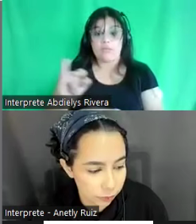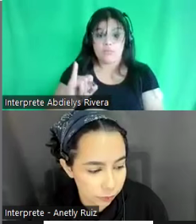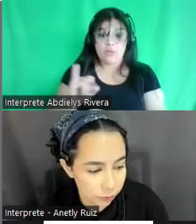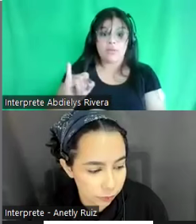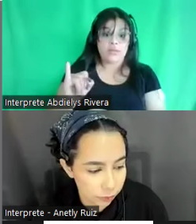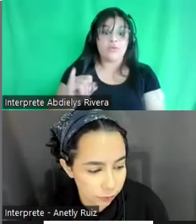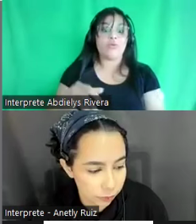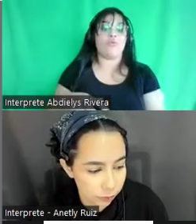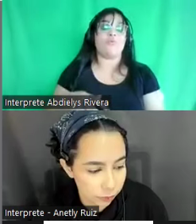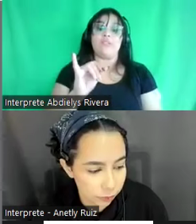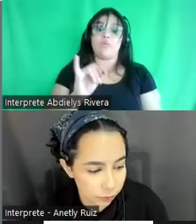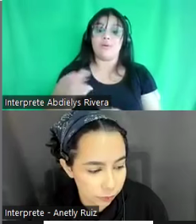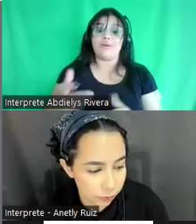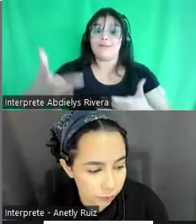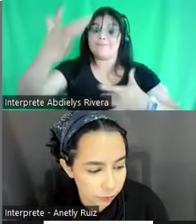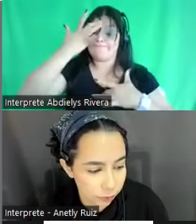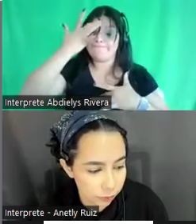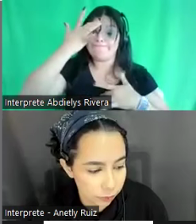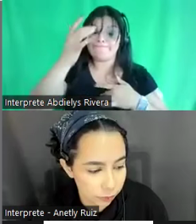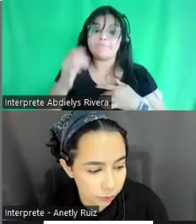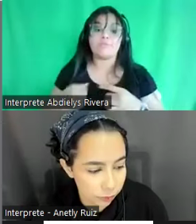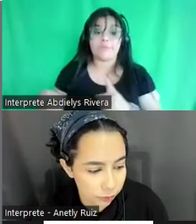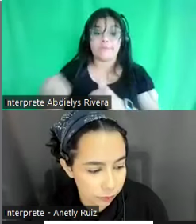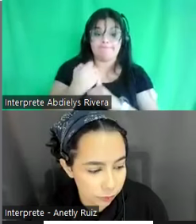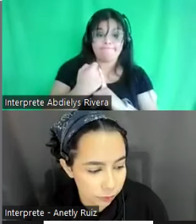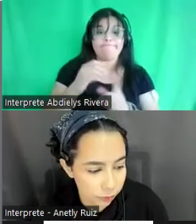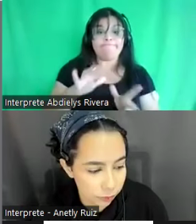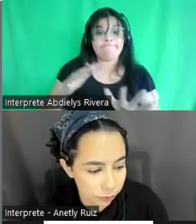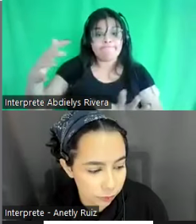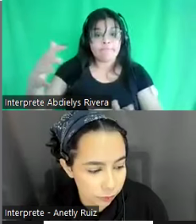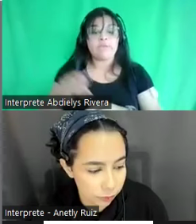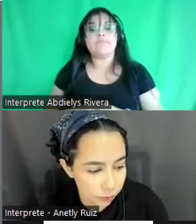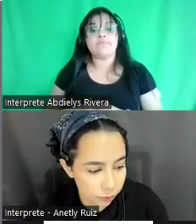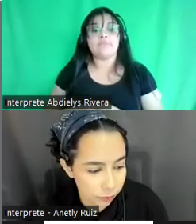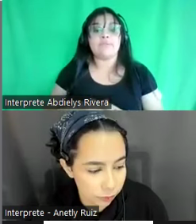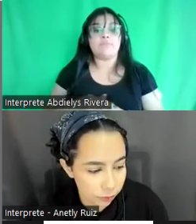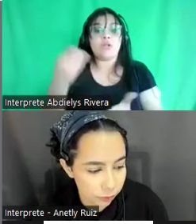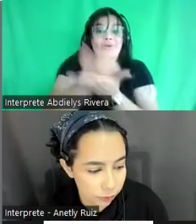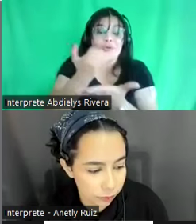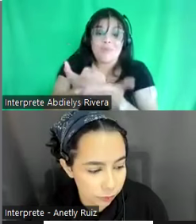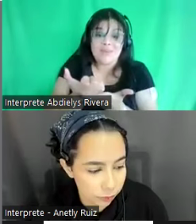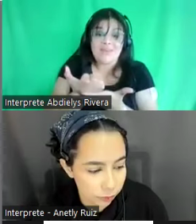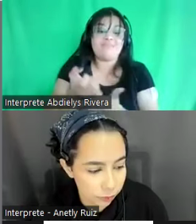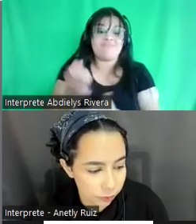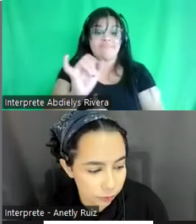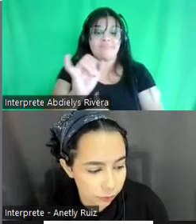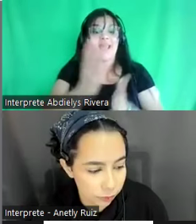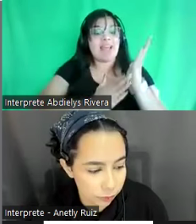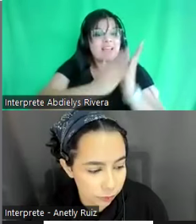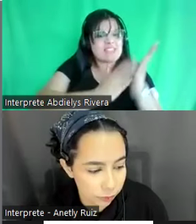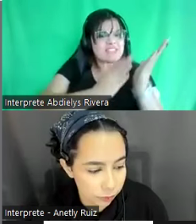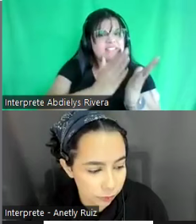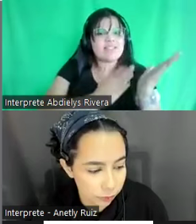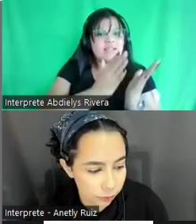es otra. Muy bien. La situación económica. El acceso limitado a servicios de salud. ¿Y Juan? ¿Cómo